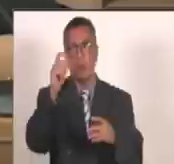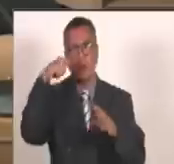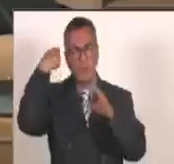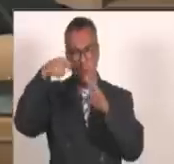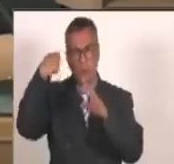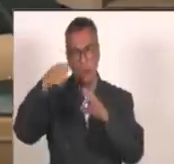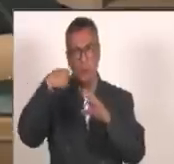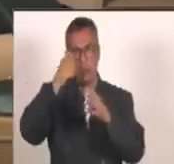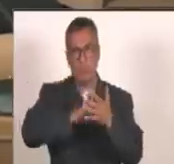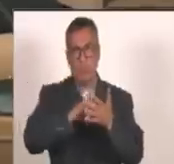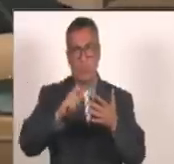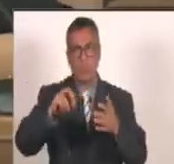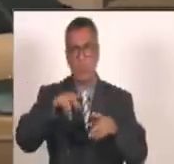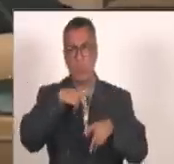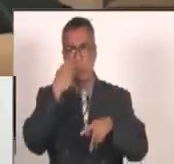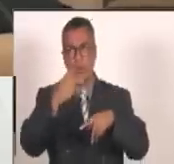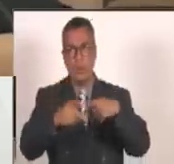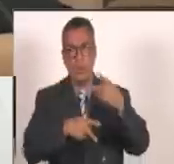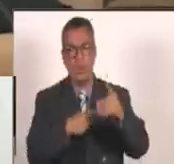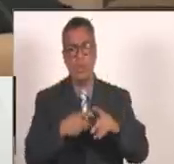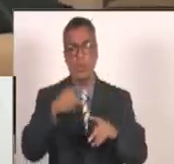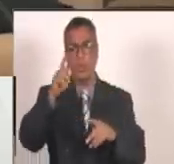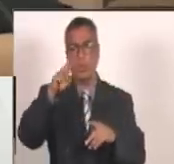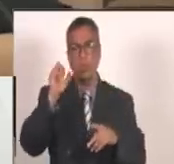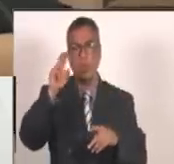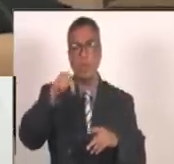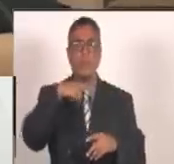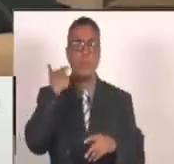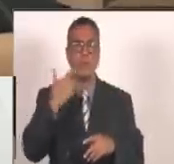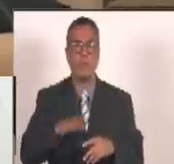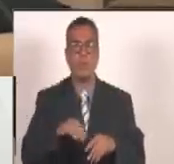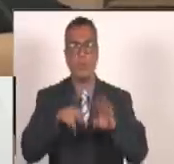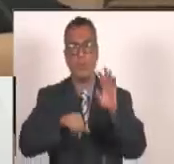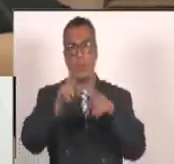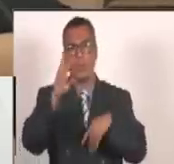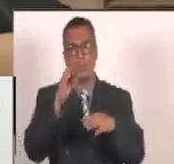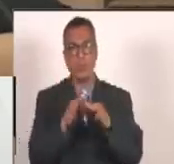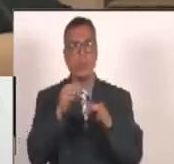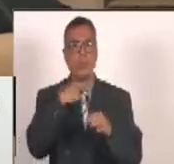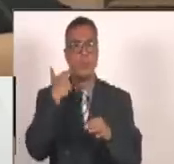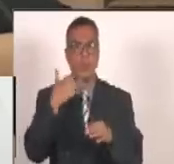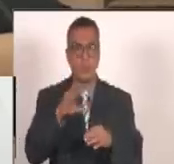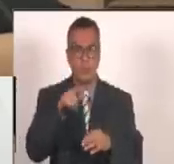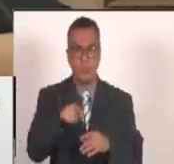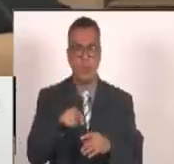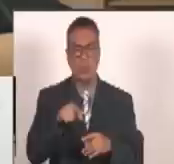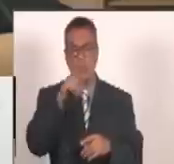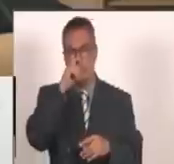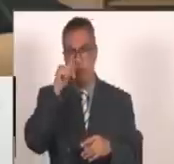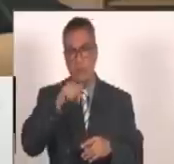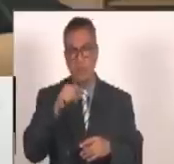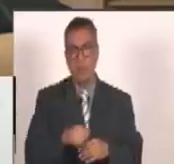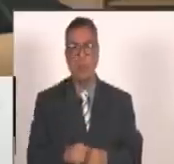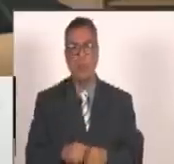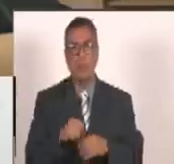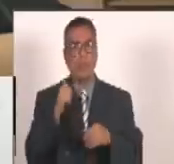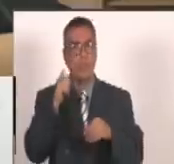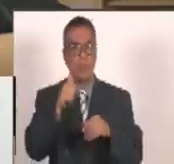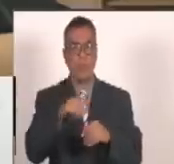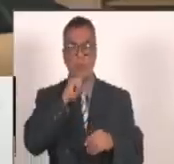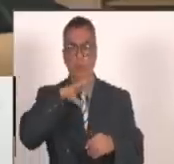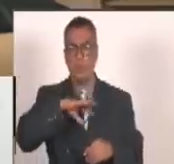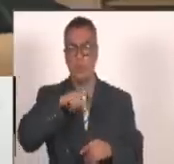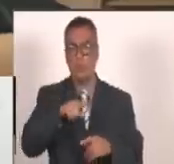cineasta, dramaturgo y poeta Román Chalbón Quintero falleció el pasado 12 de septiembre del presente año, dejando un